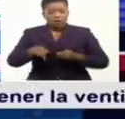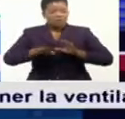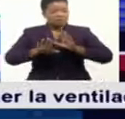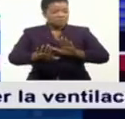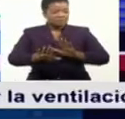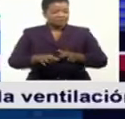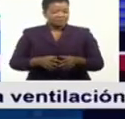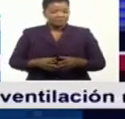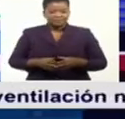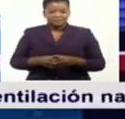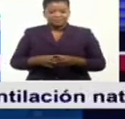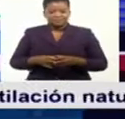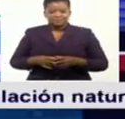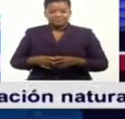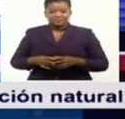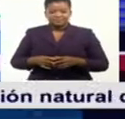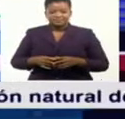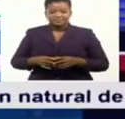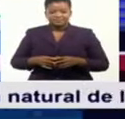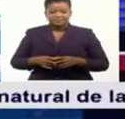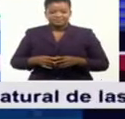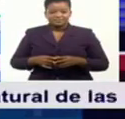retornamos.